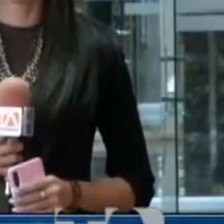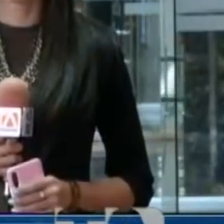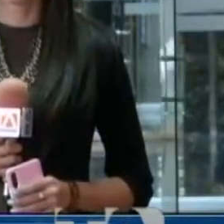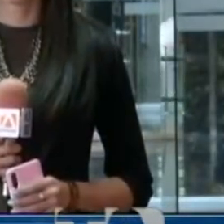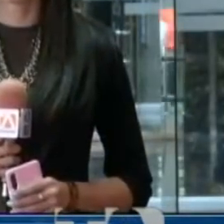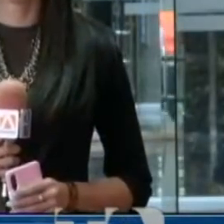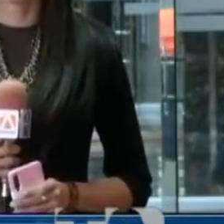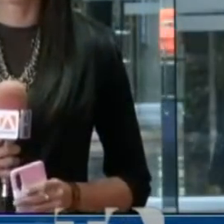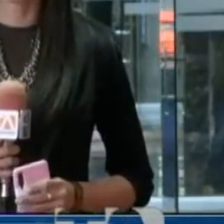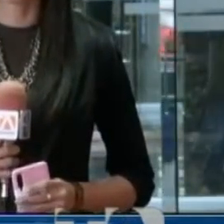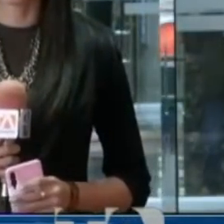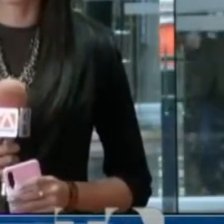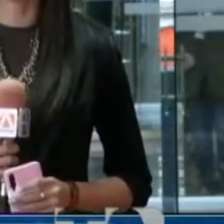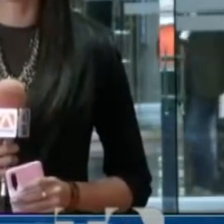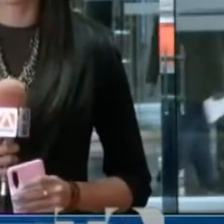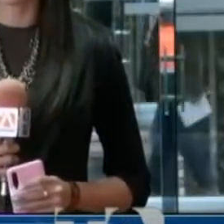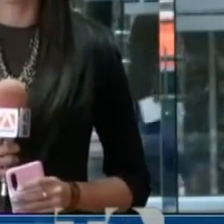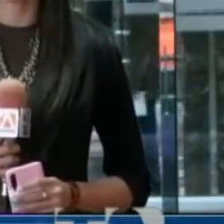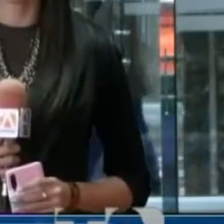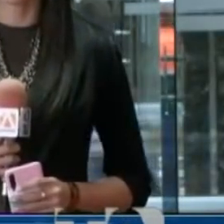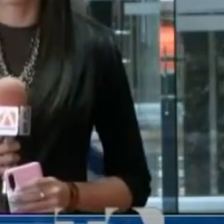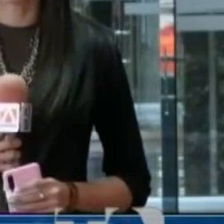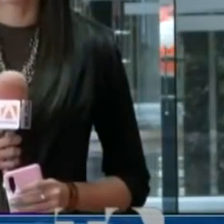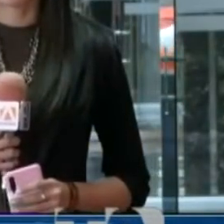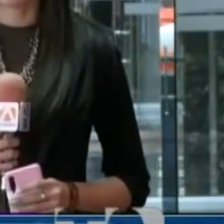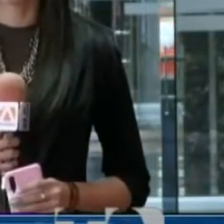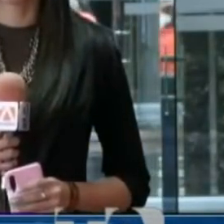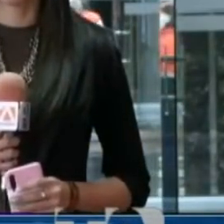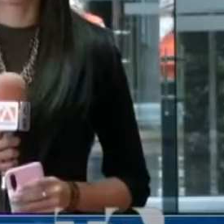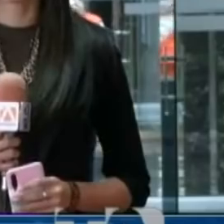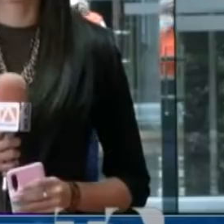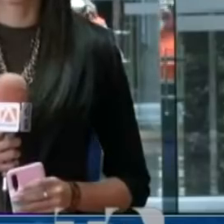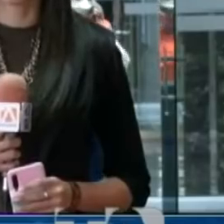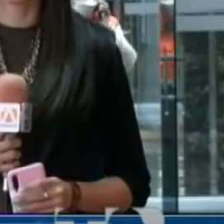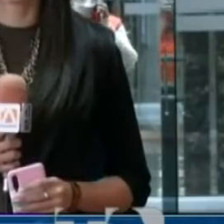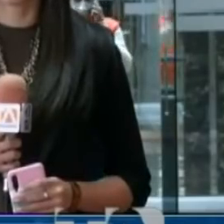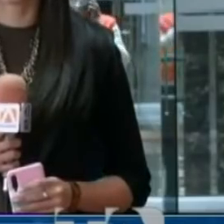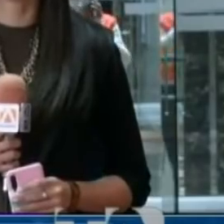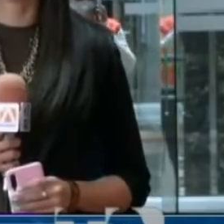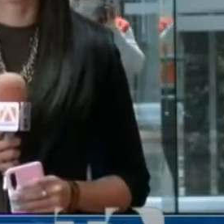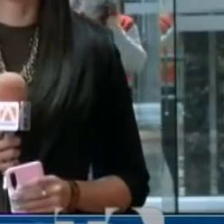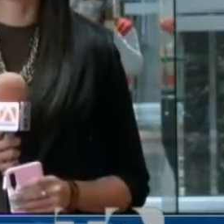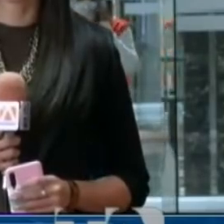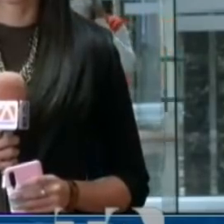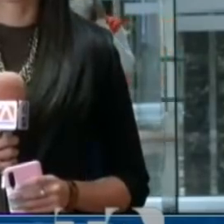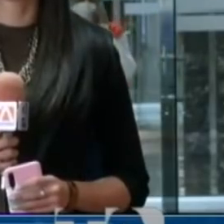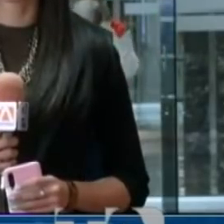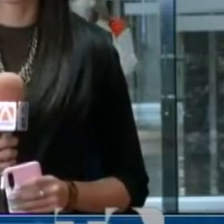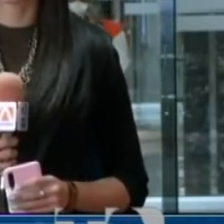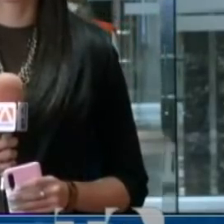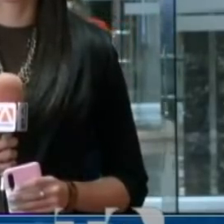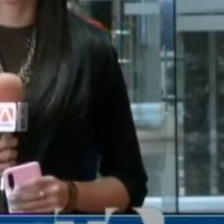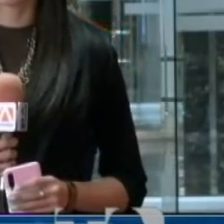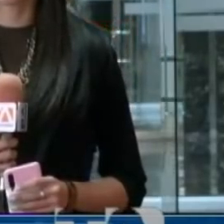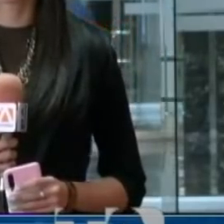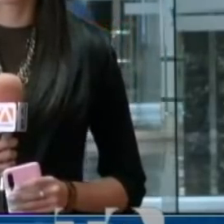Seguimos en 24 horas. Hoy hubo allanamientos en San Borondón y Guayaquil en un caso de presunta corrupción que se investiga e involucra al excontralor Pablo